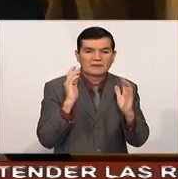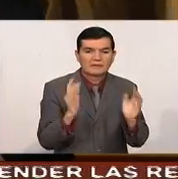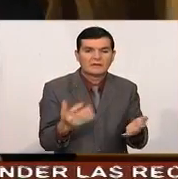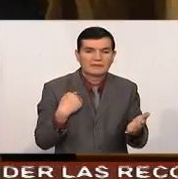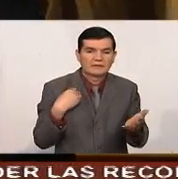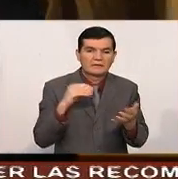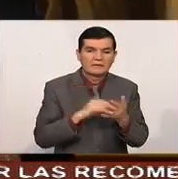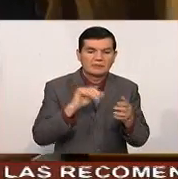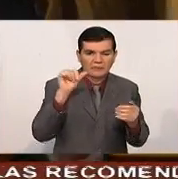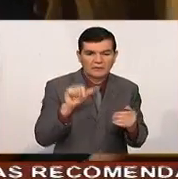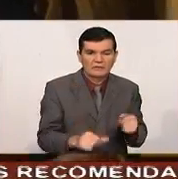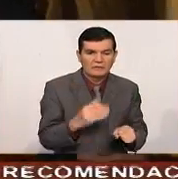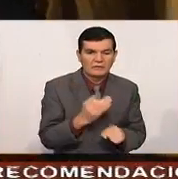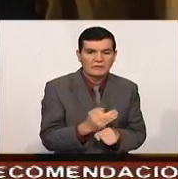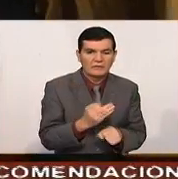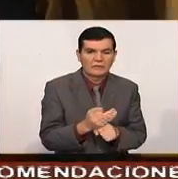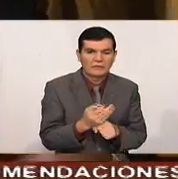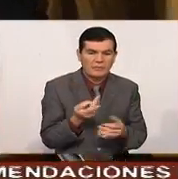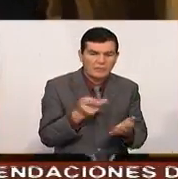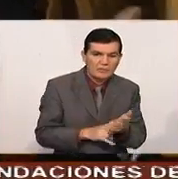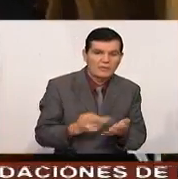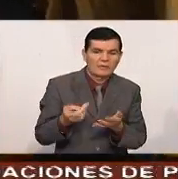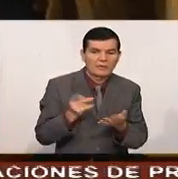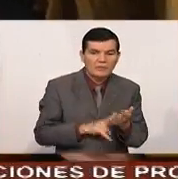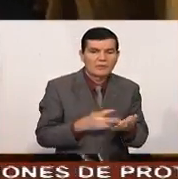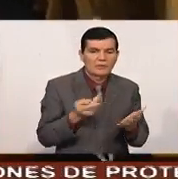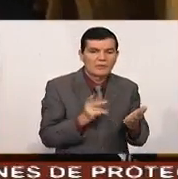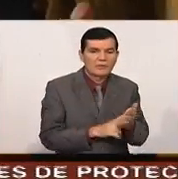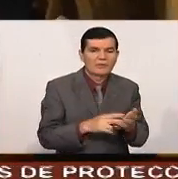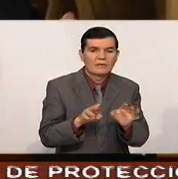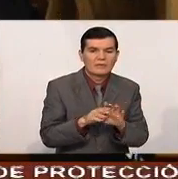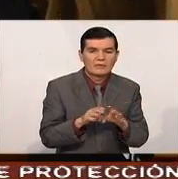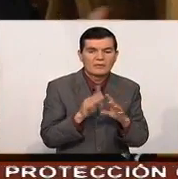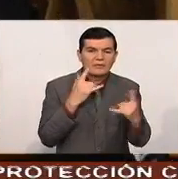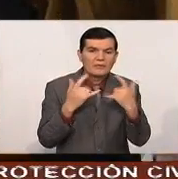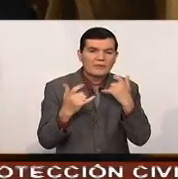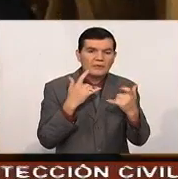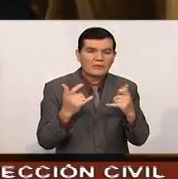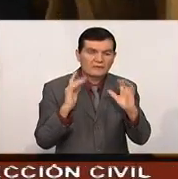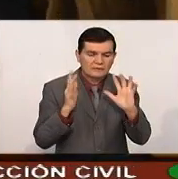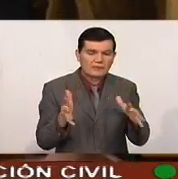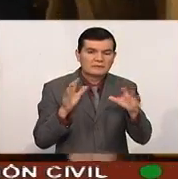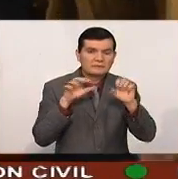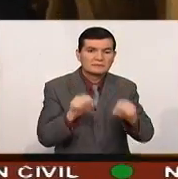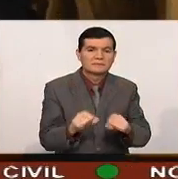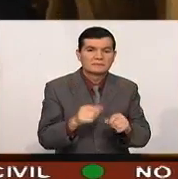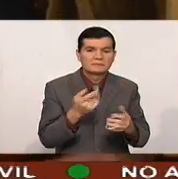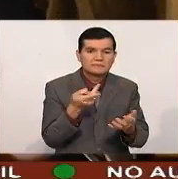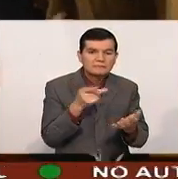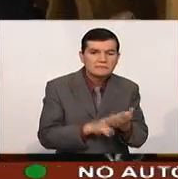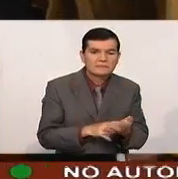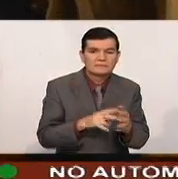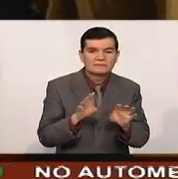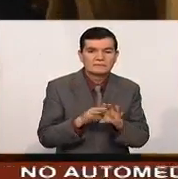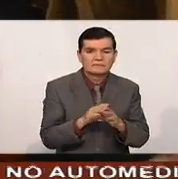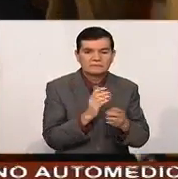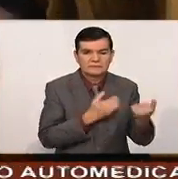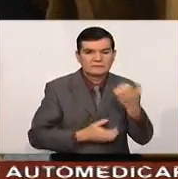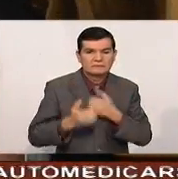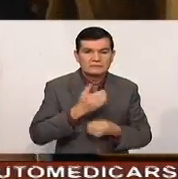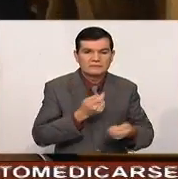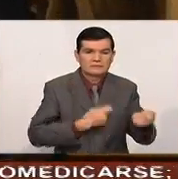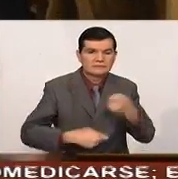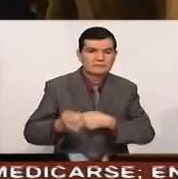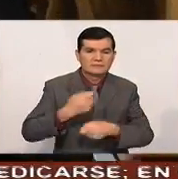lo vemos hoy, hemos redoblado esfuerzos, hemos alcanzado el doble del comercio bilateral